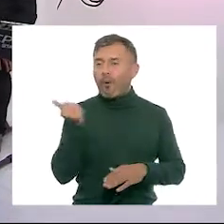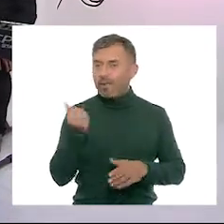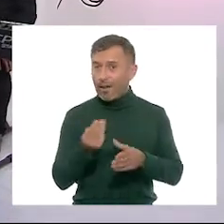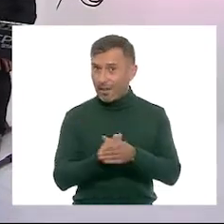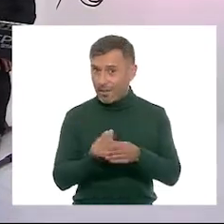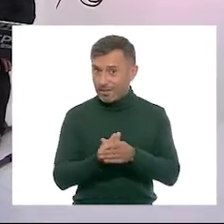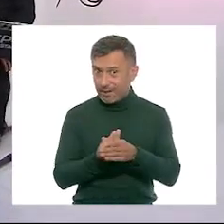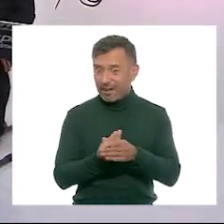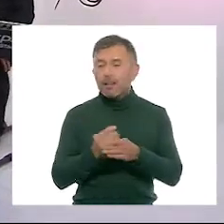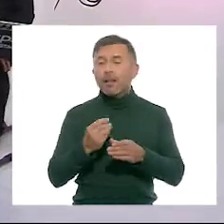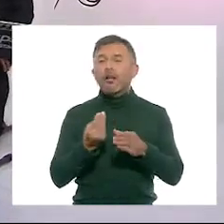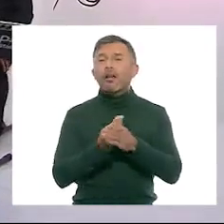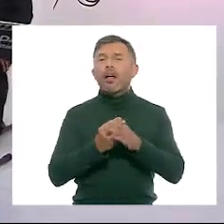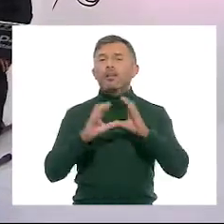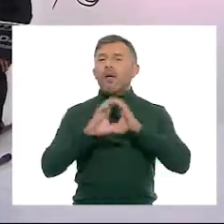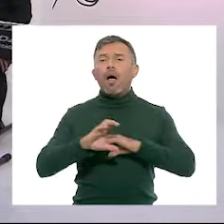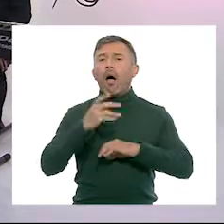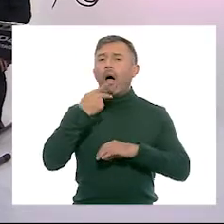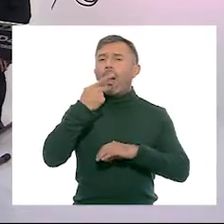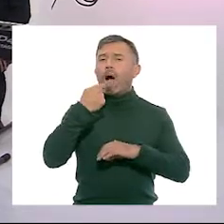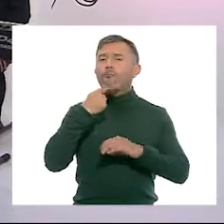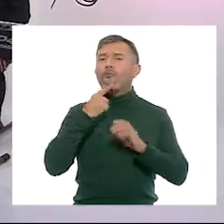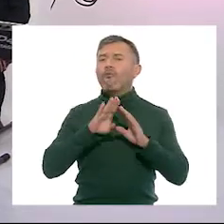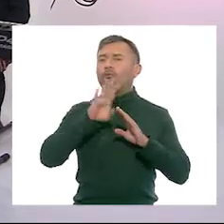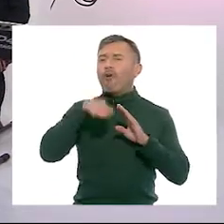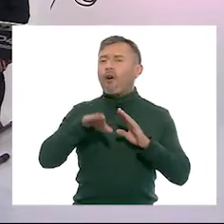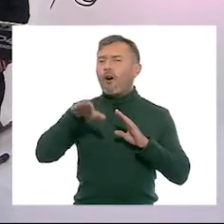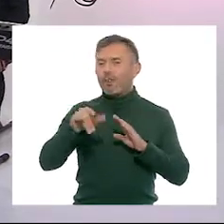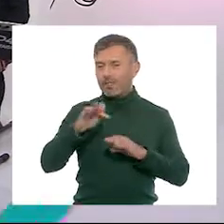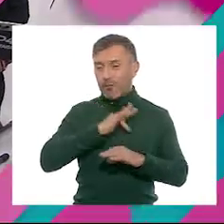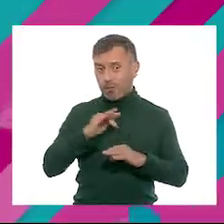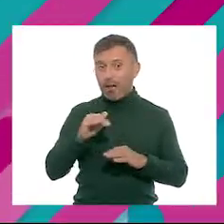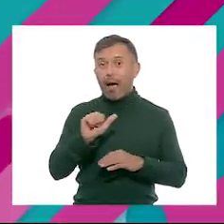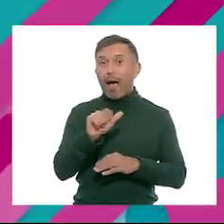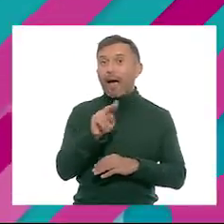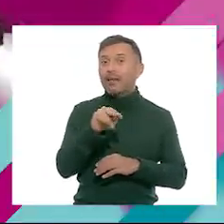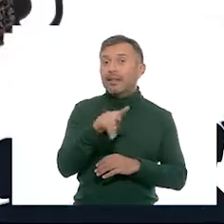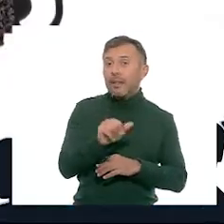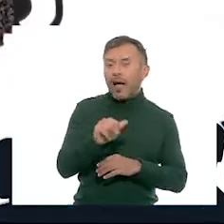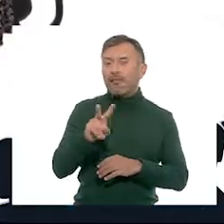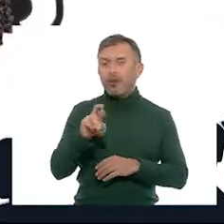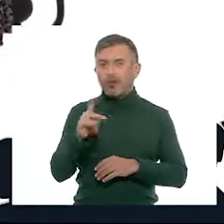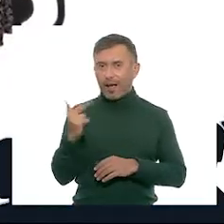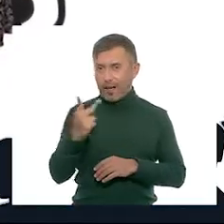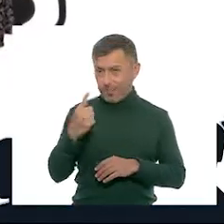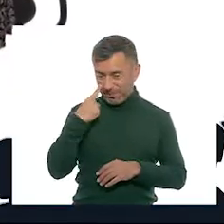clase de entonación. Y eso nos lo tienen siempre preparado Anita y Verónica.